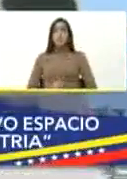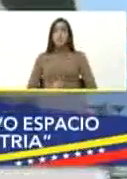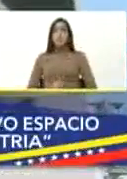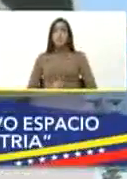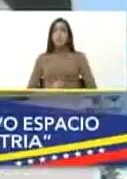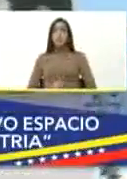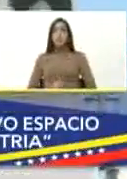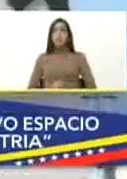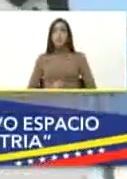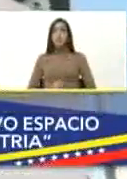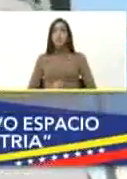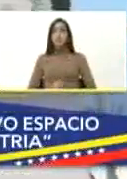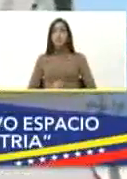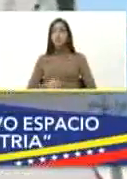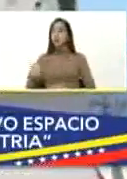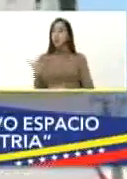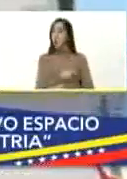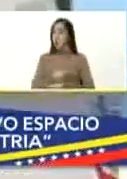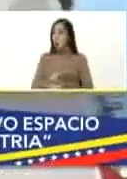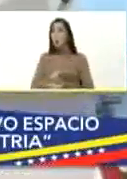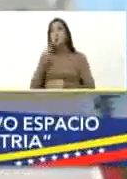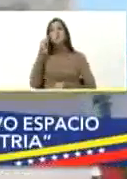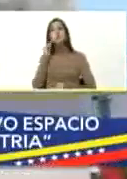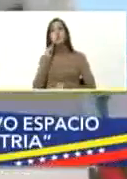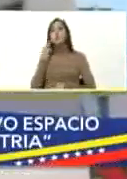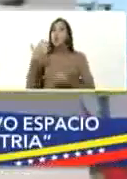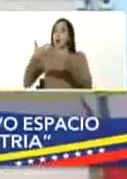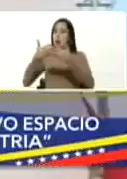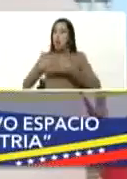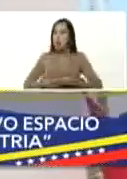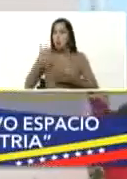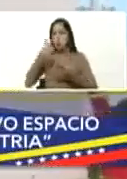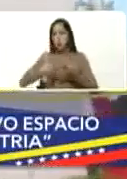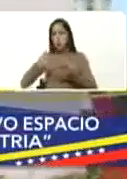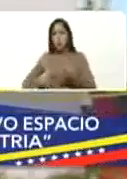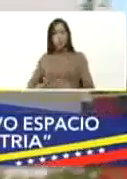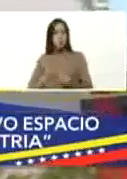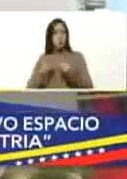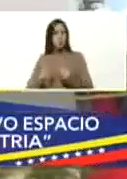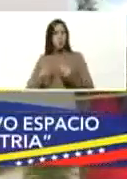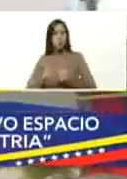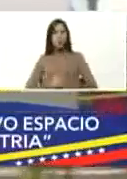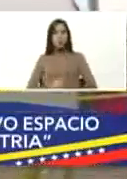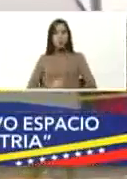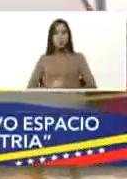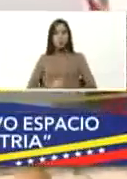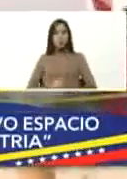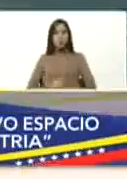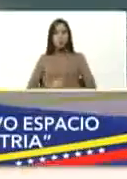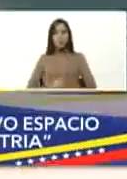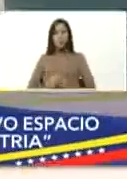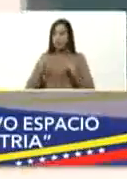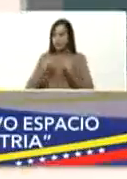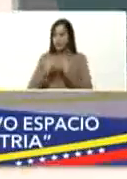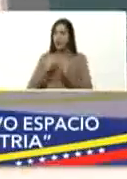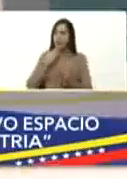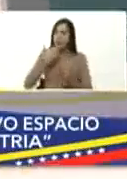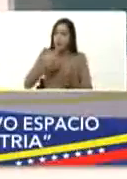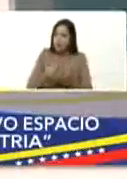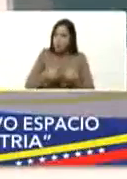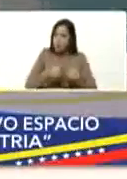Me ha dado el gobierno bolivariano muchísimas cosas, no solamente esta vivienda, que agradezco de